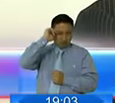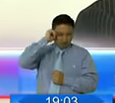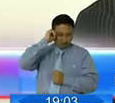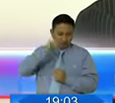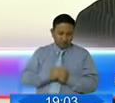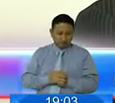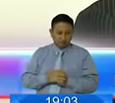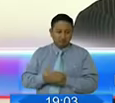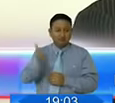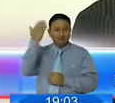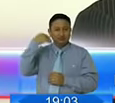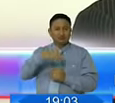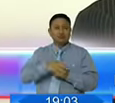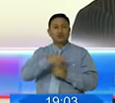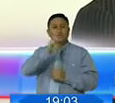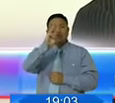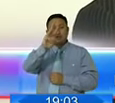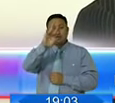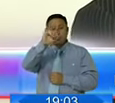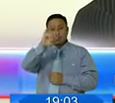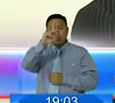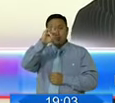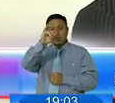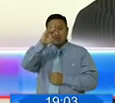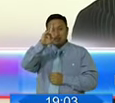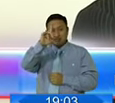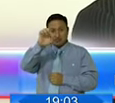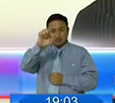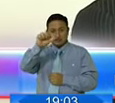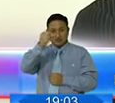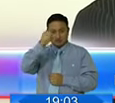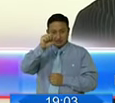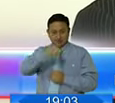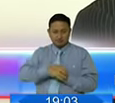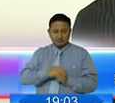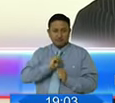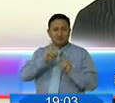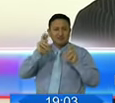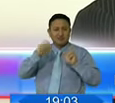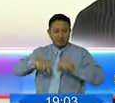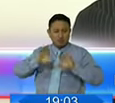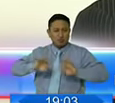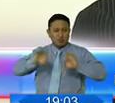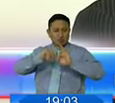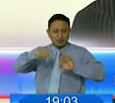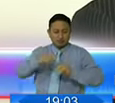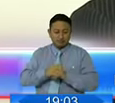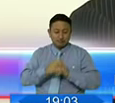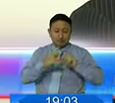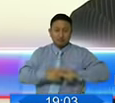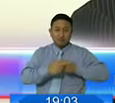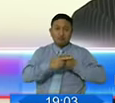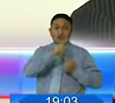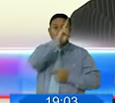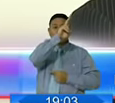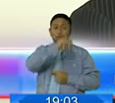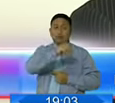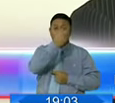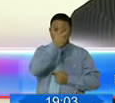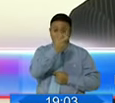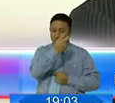la filtración de Wikileaks en algunos temas de coyuntura nacional, no empieza en el 2012, empieza en el año